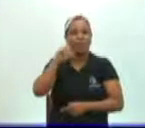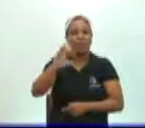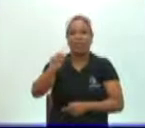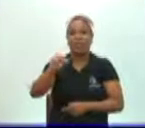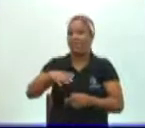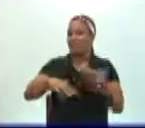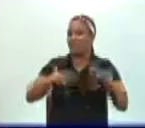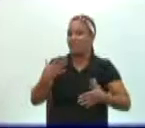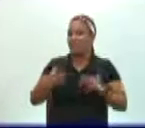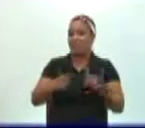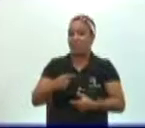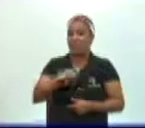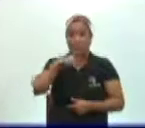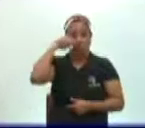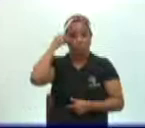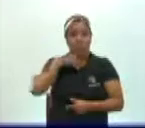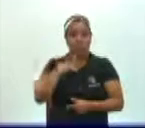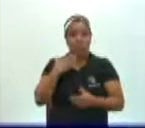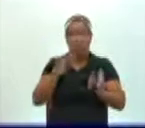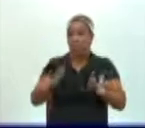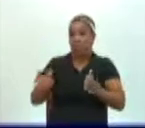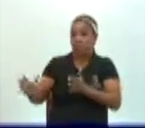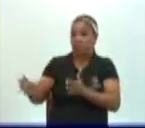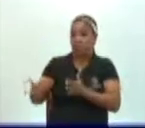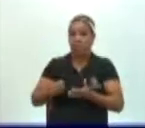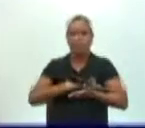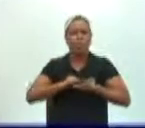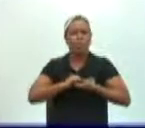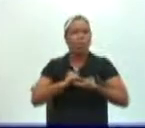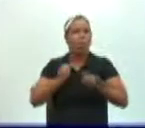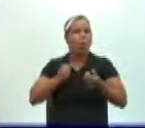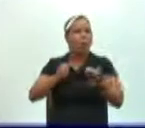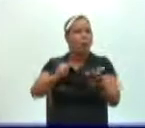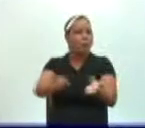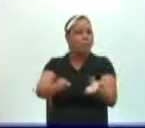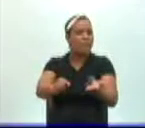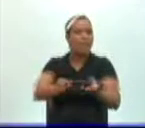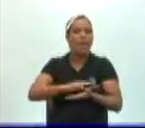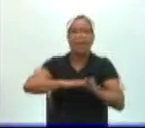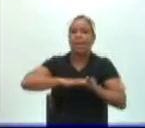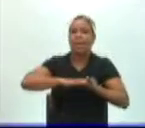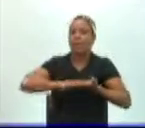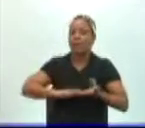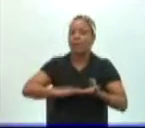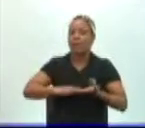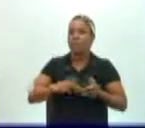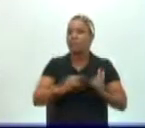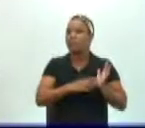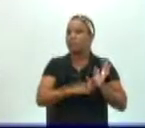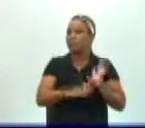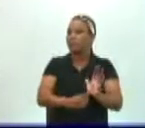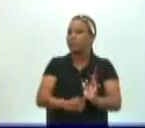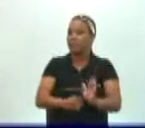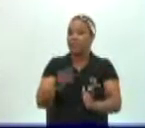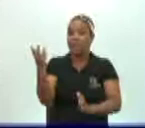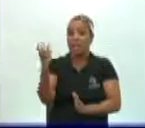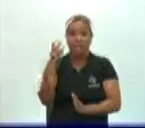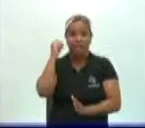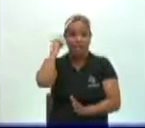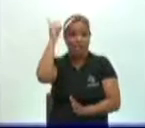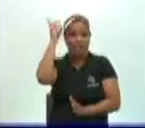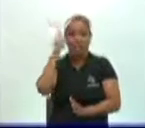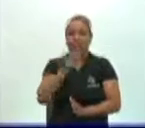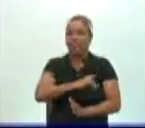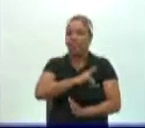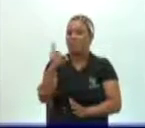Si tuvieras que organizar una actividad conmemorativa en tu escuela que permita presentar la vigencia de las ideas de los tres héroes,